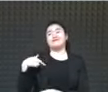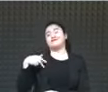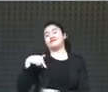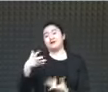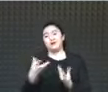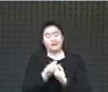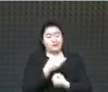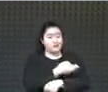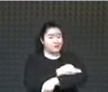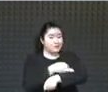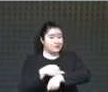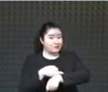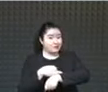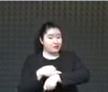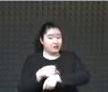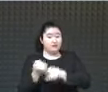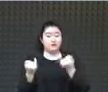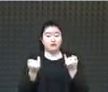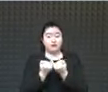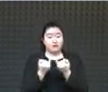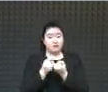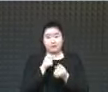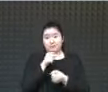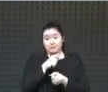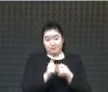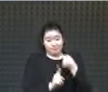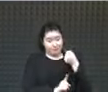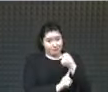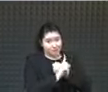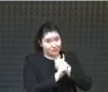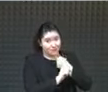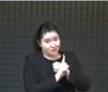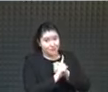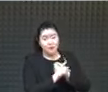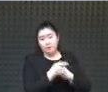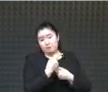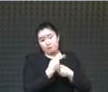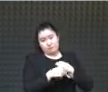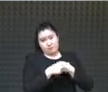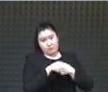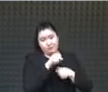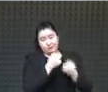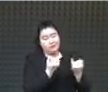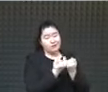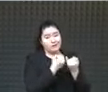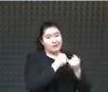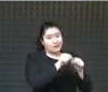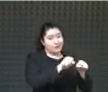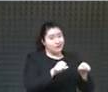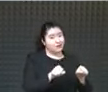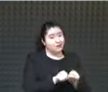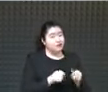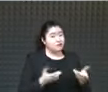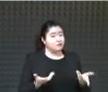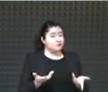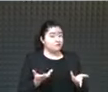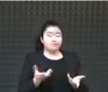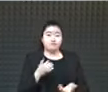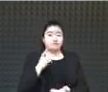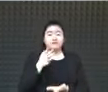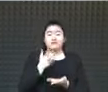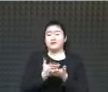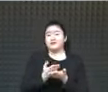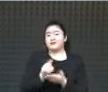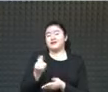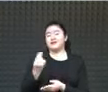entonces, pues hay lugares que tienen el mismo riesgo en términos sanitarios que un salón de clases. Entonces, pues es nada más